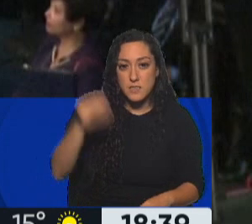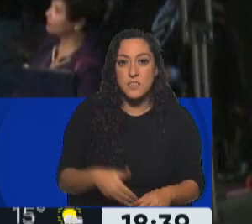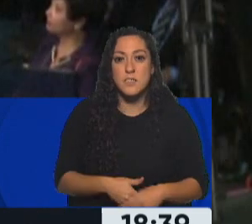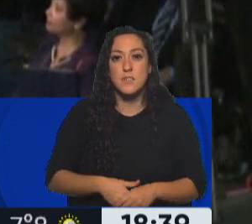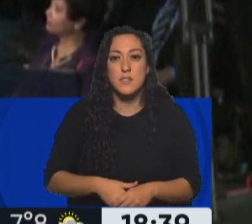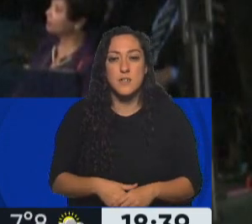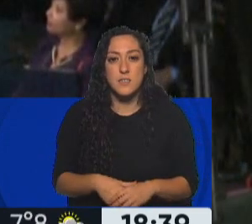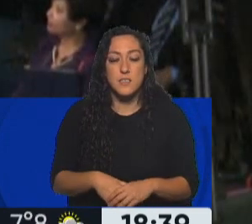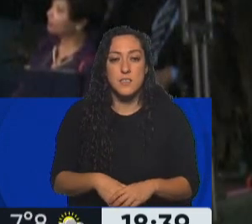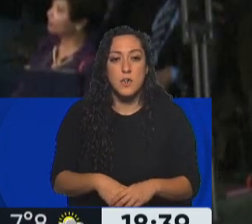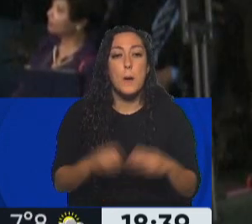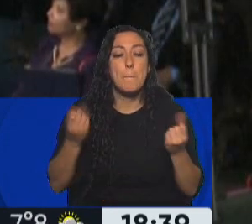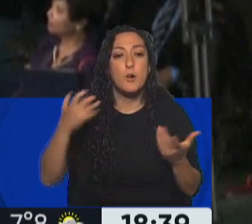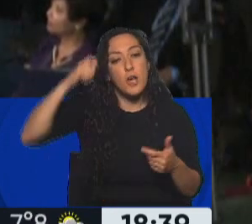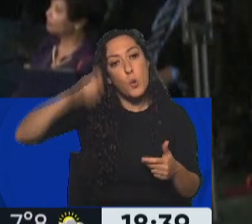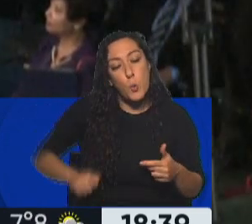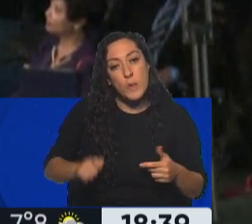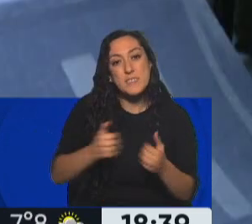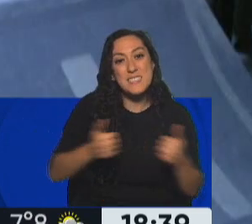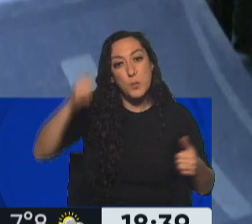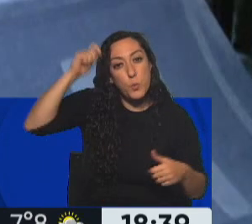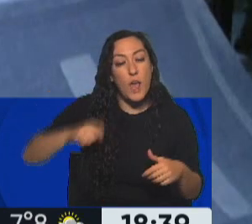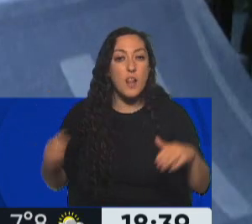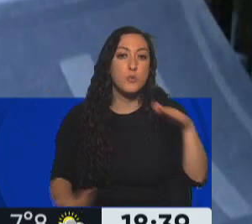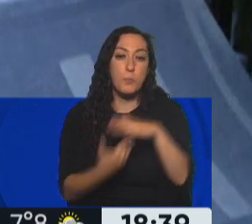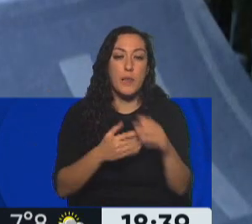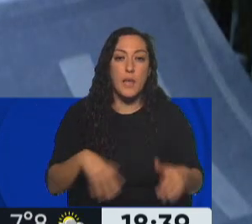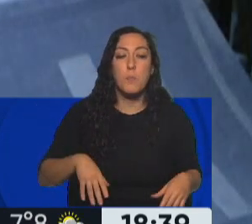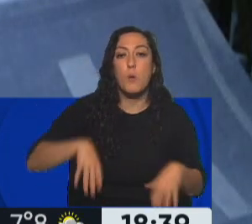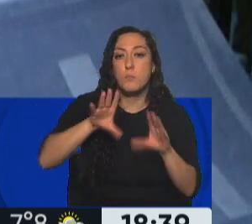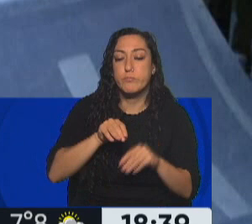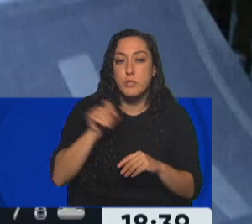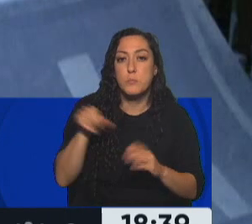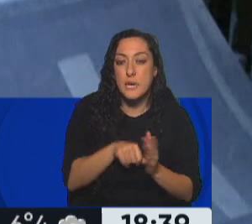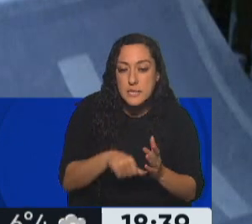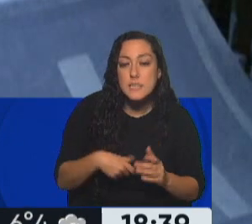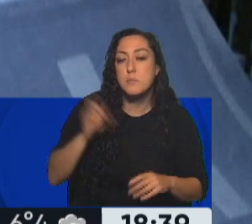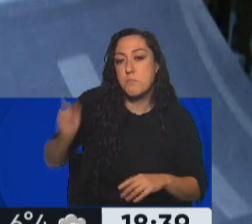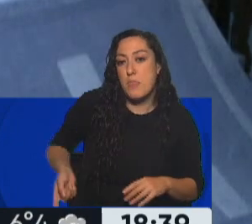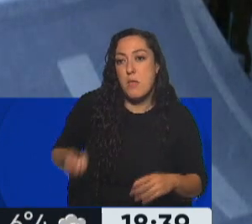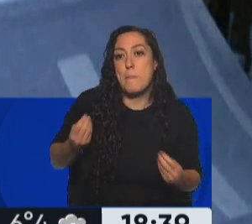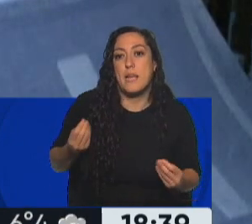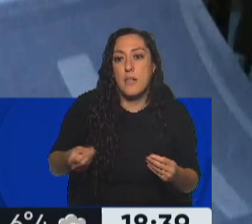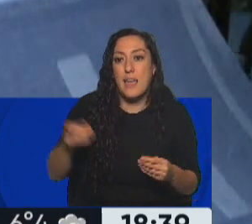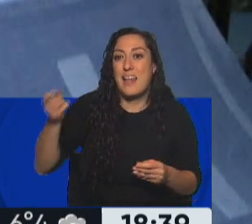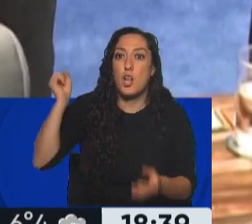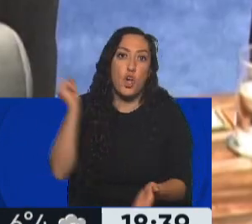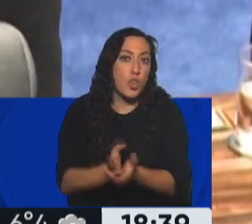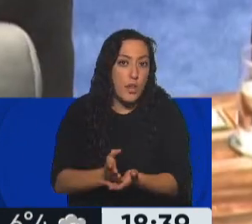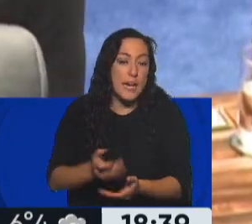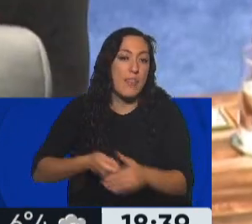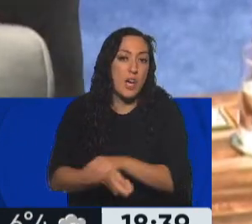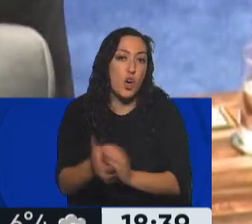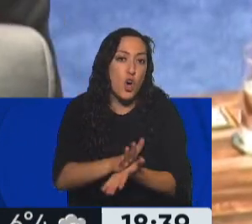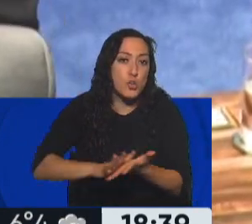Maceió después de que el juez del Supremo Tribunal Federal lo ordenara. Es para que comience a cumplir una condena por corrupción